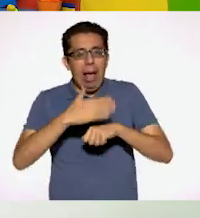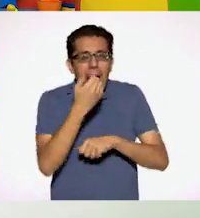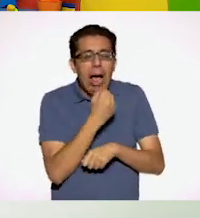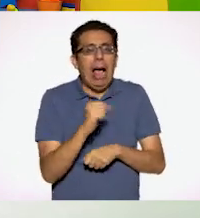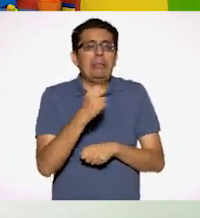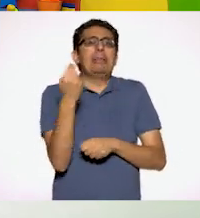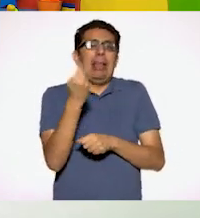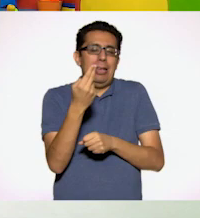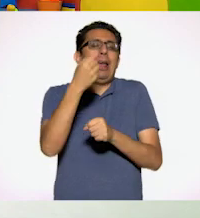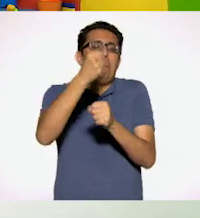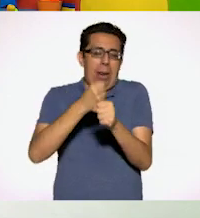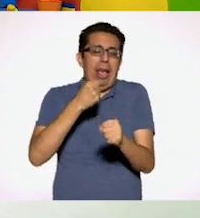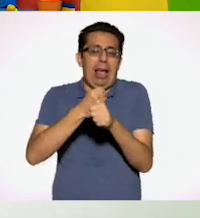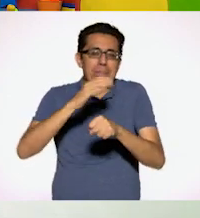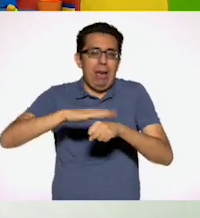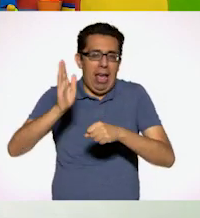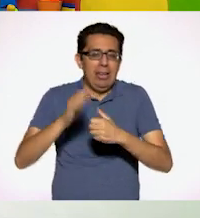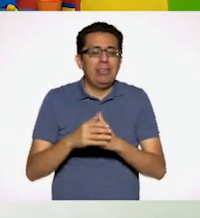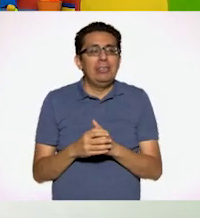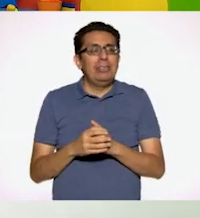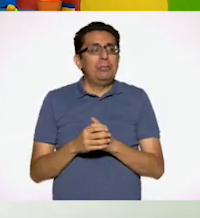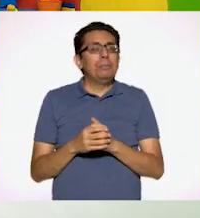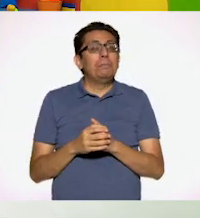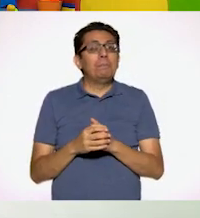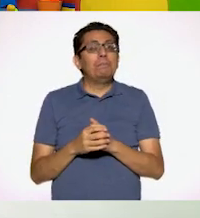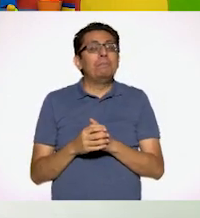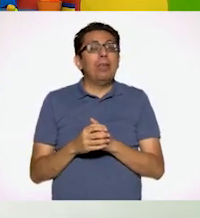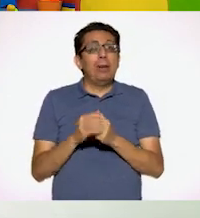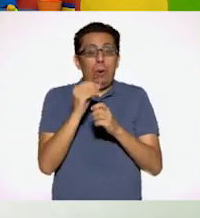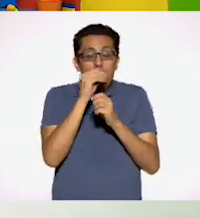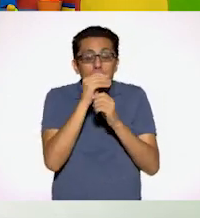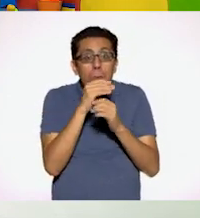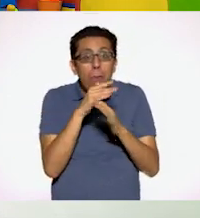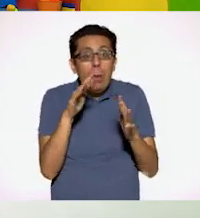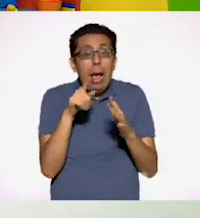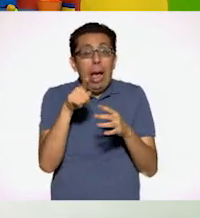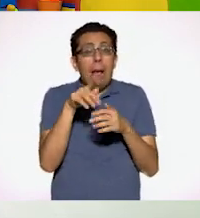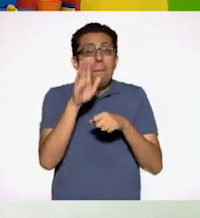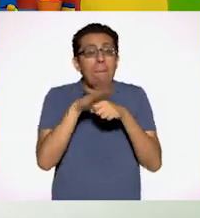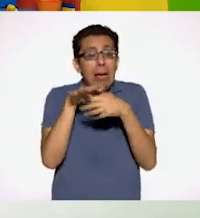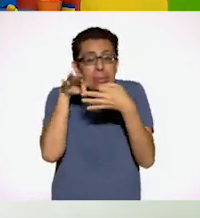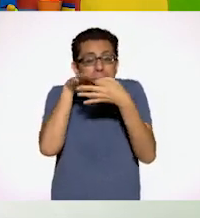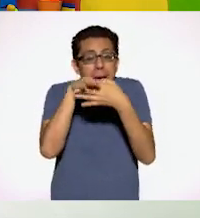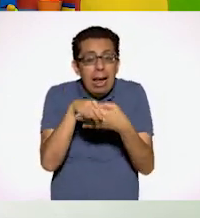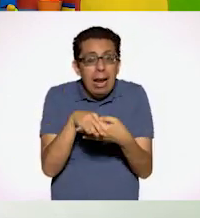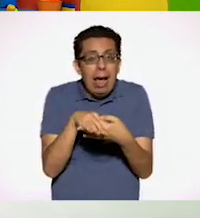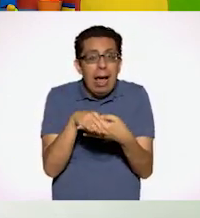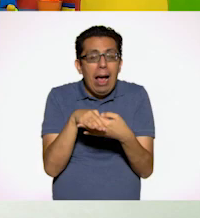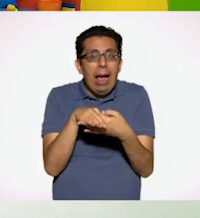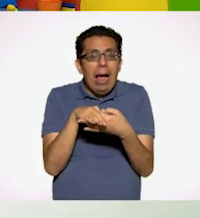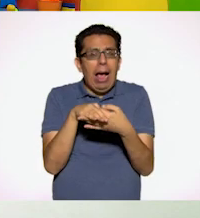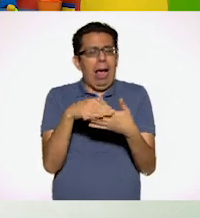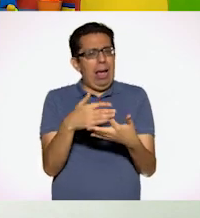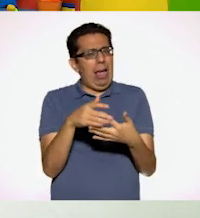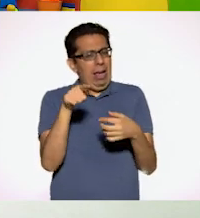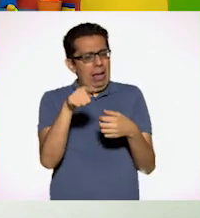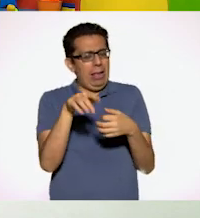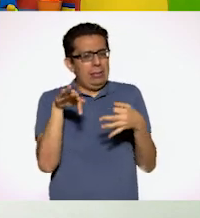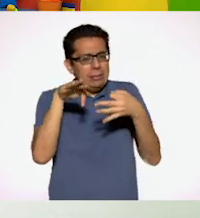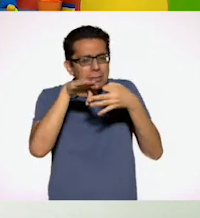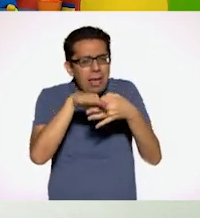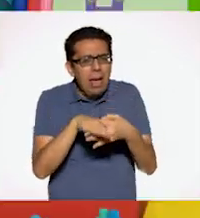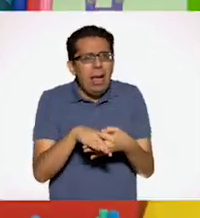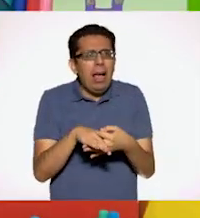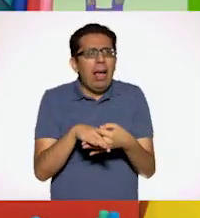de práctica. Muy bien. ¿Y si el globo estuviera cerca de ti? Si el globo está tan cerca de